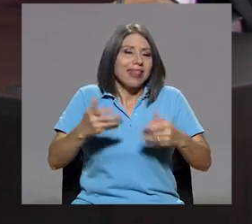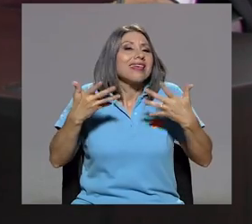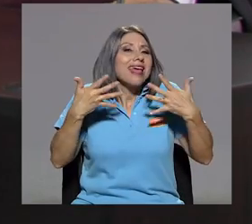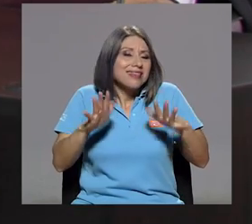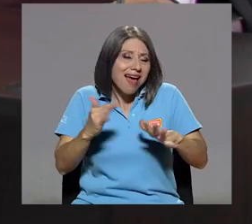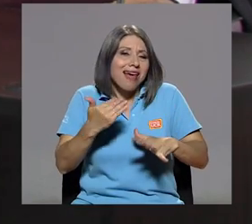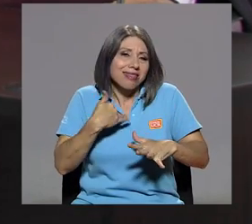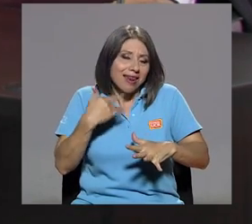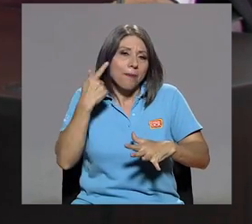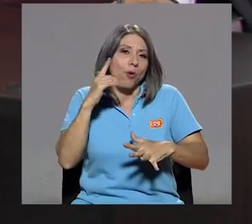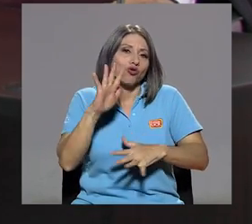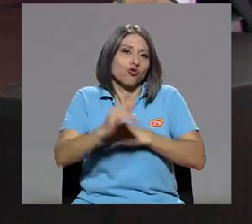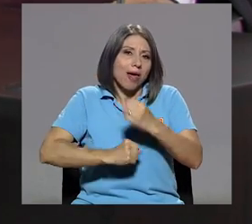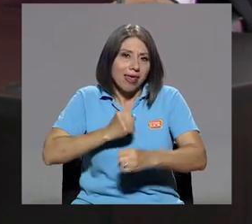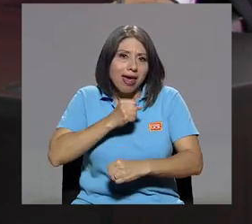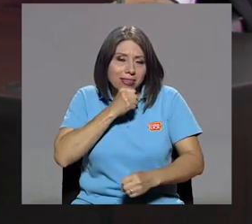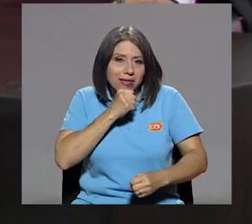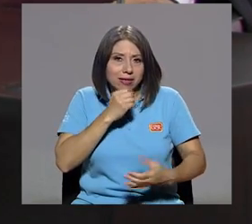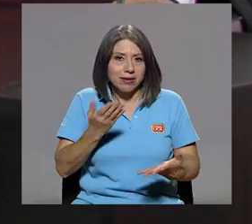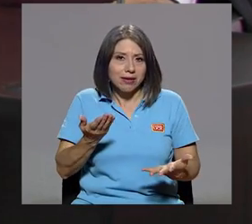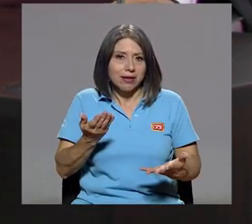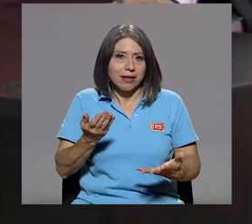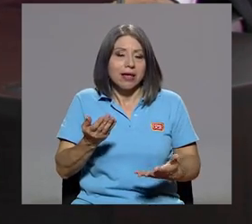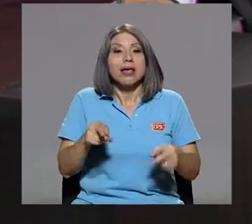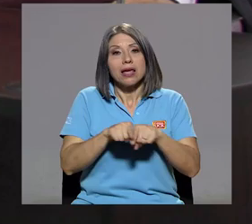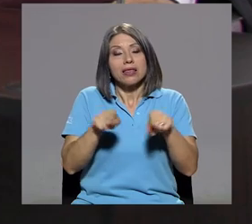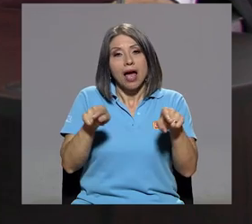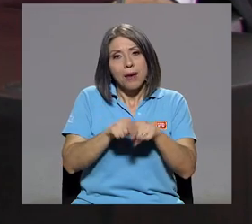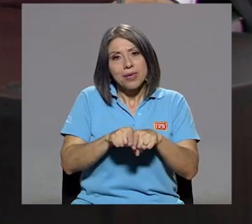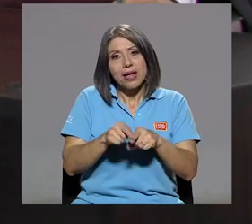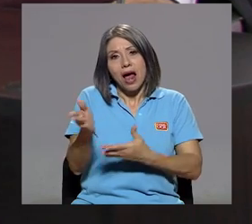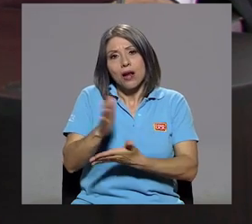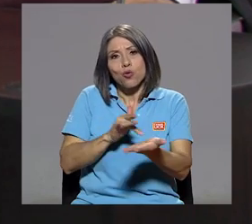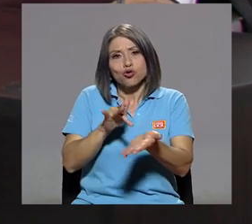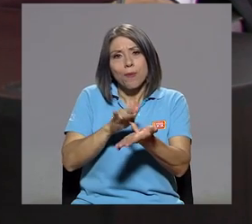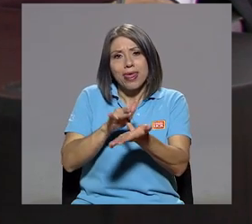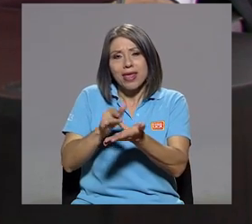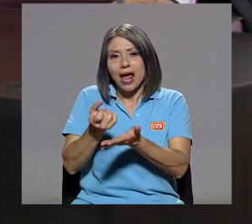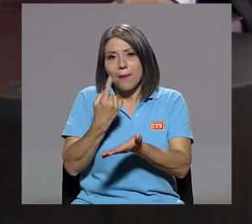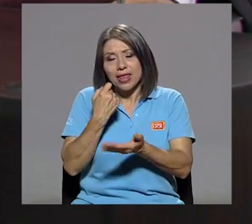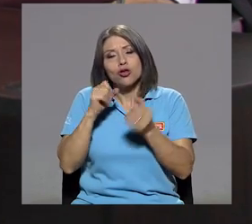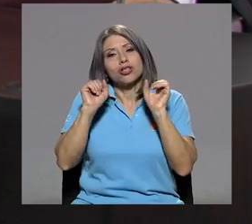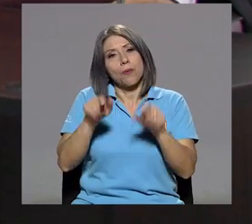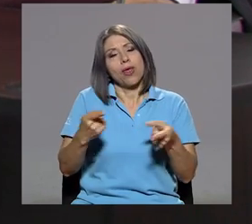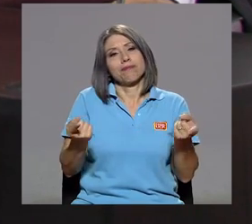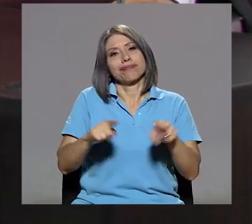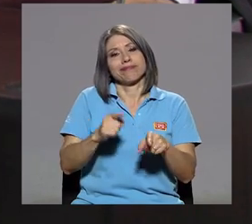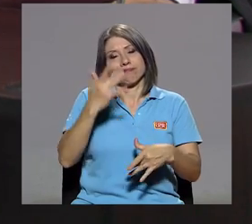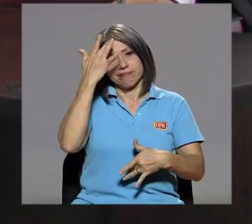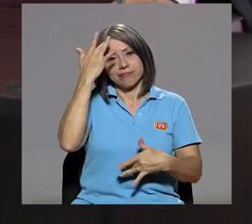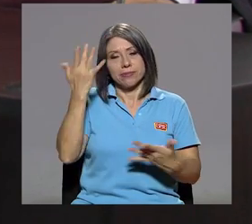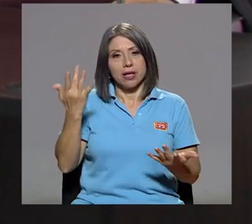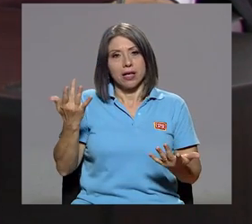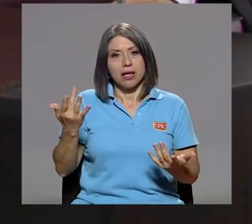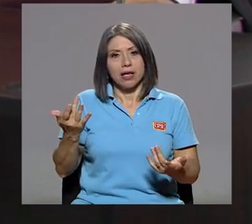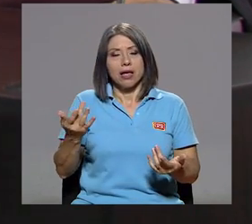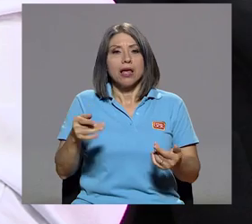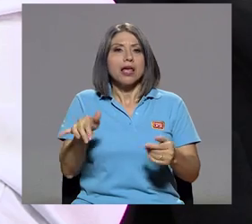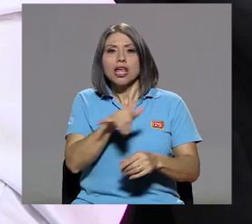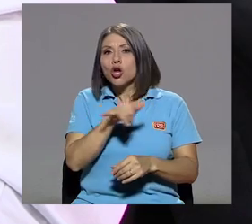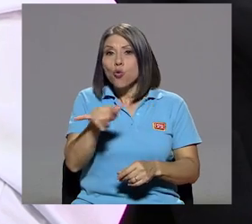por su edad, ¿verdad? Sí. Y como explicábamos también, pues algunos medicamentos que pueden favorecerlo. Igualmente,